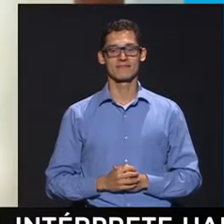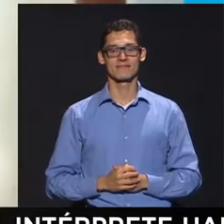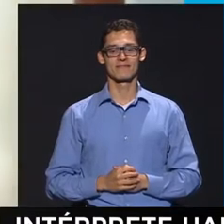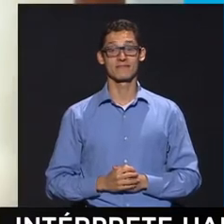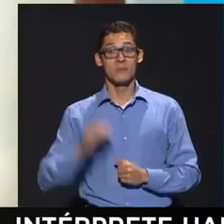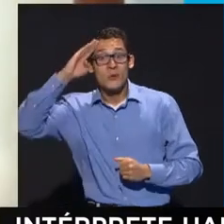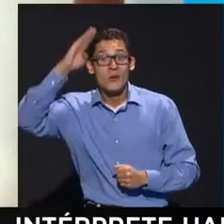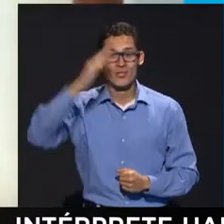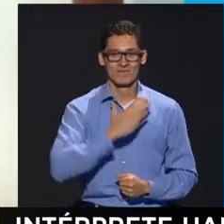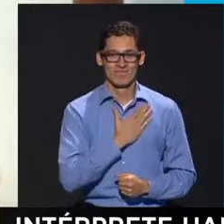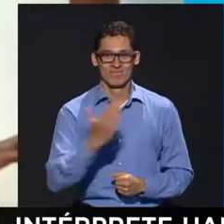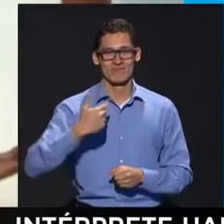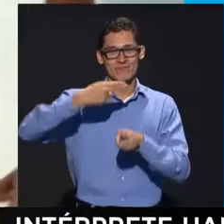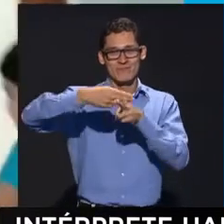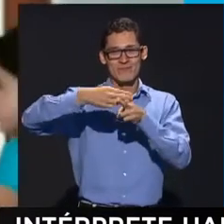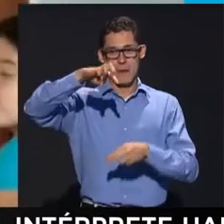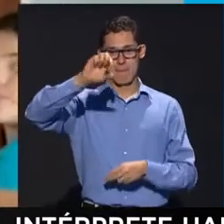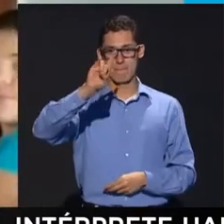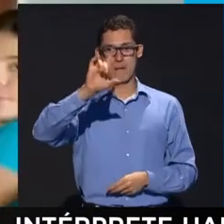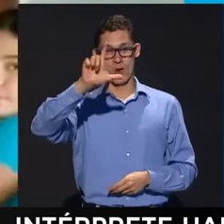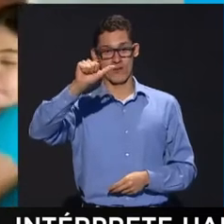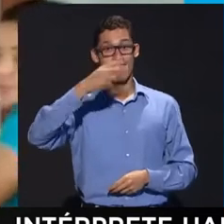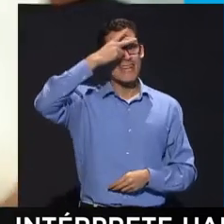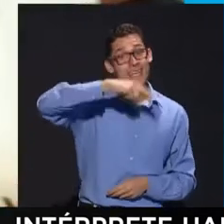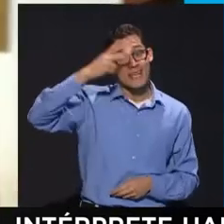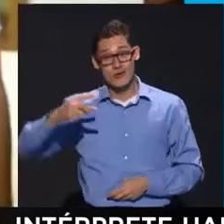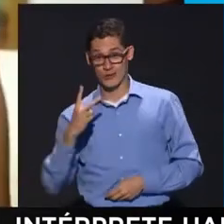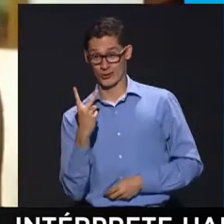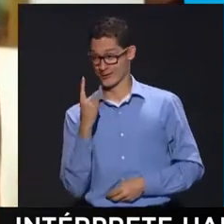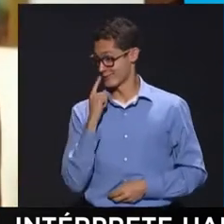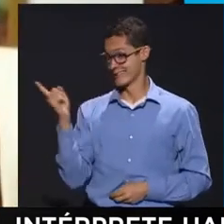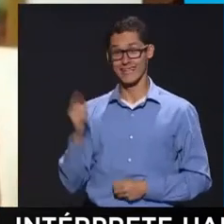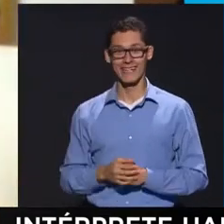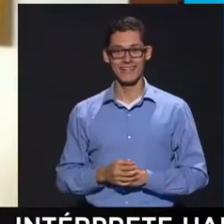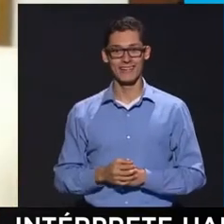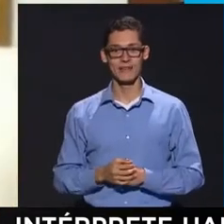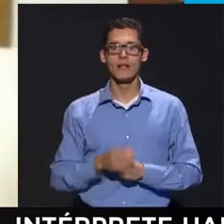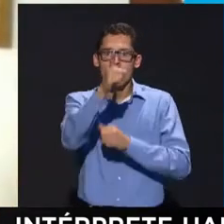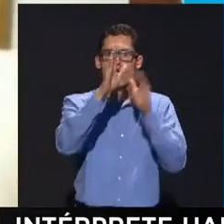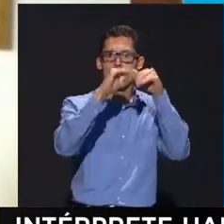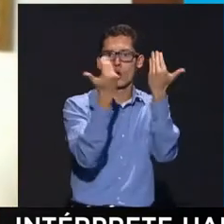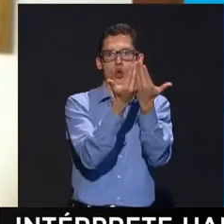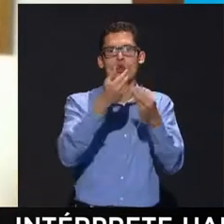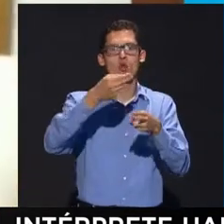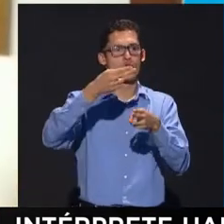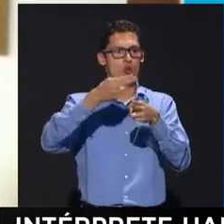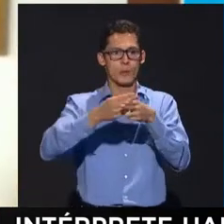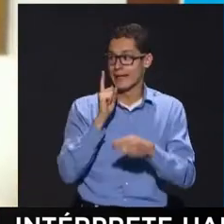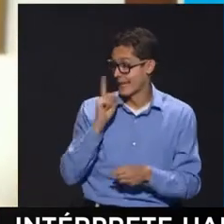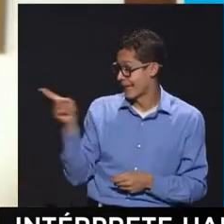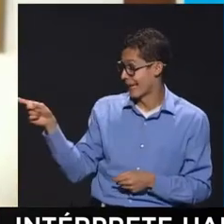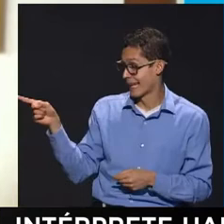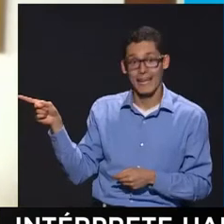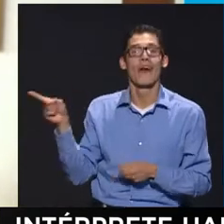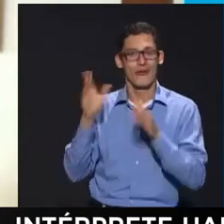Hola, mi nombre es Paula y soy la mamá de Isabela y de Emanuel. Los dos estudian en la institución educativa Maestro Fernando